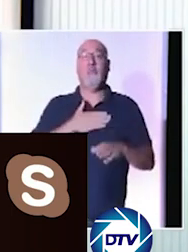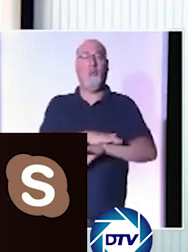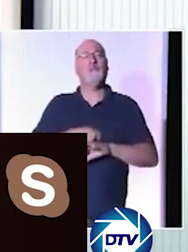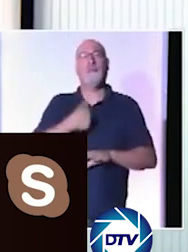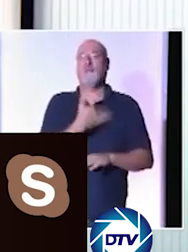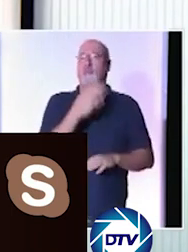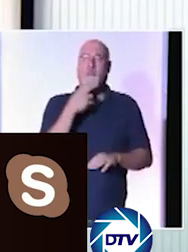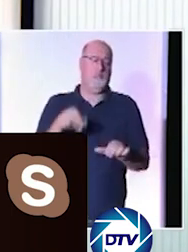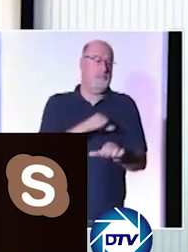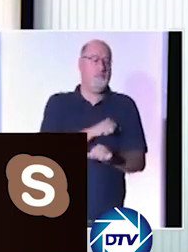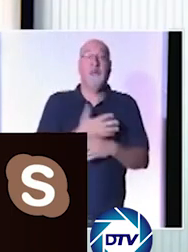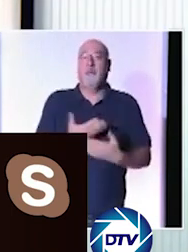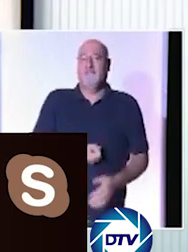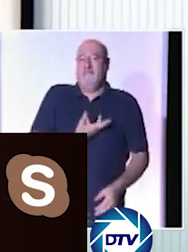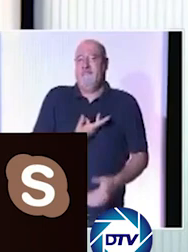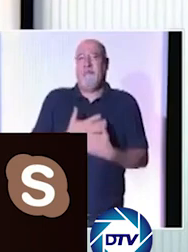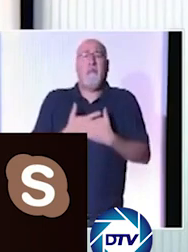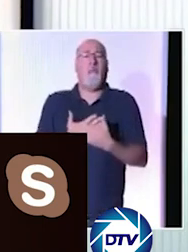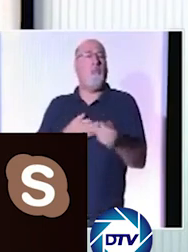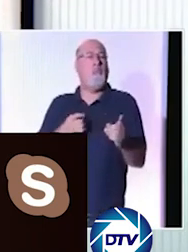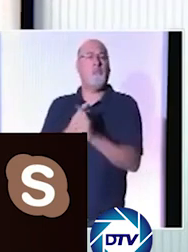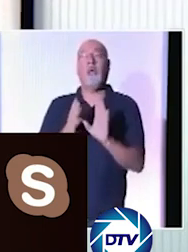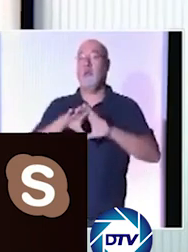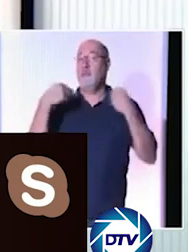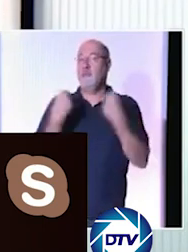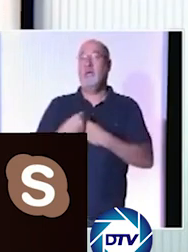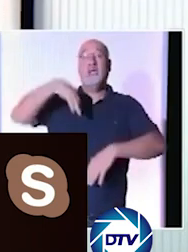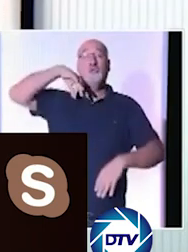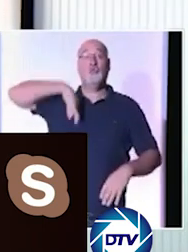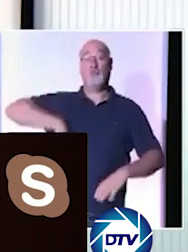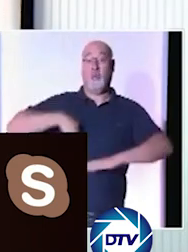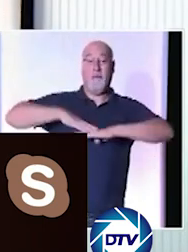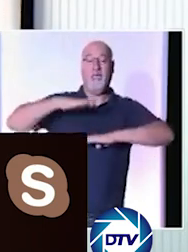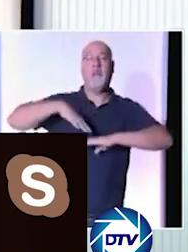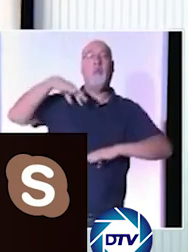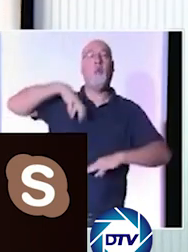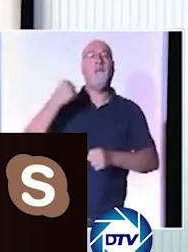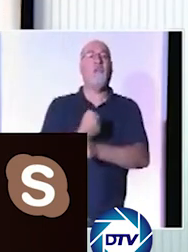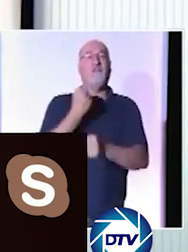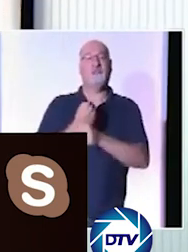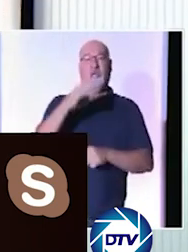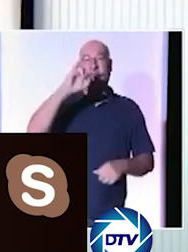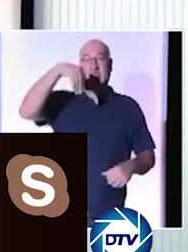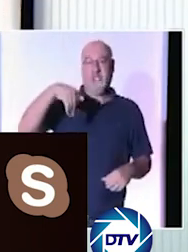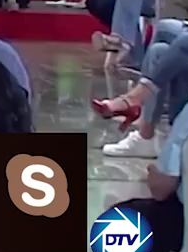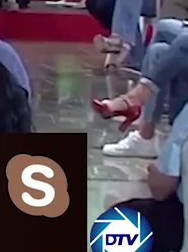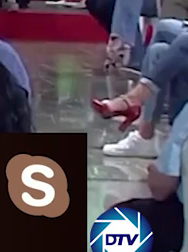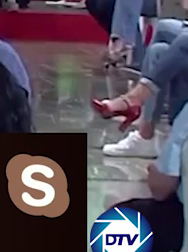parece una broma, quiero decir, está ahí acechando, se van a llegar pronto si no estamos ya en niveles